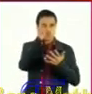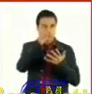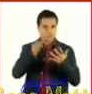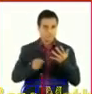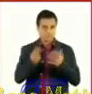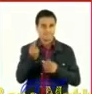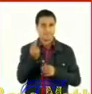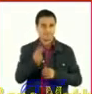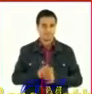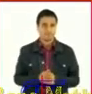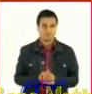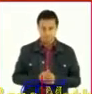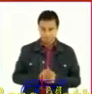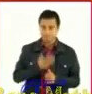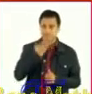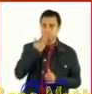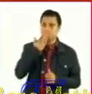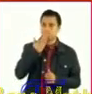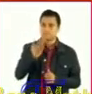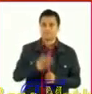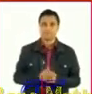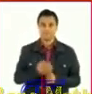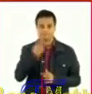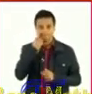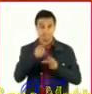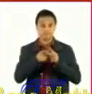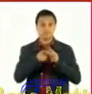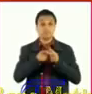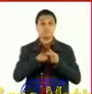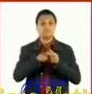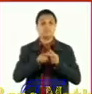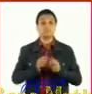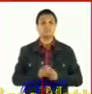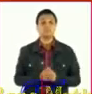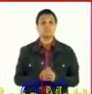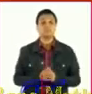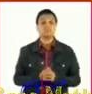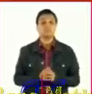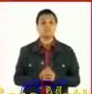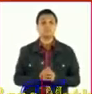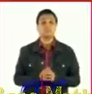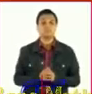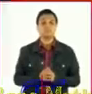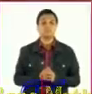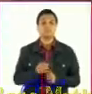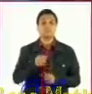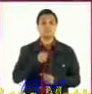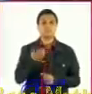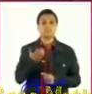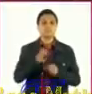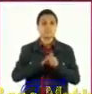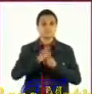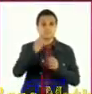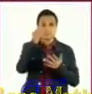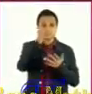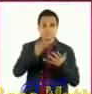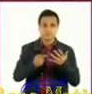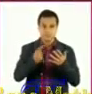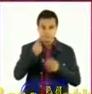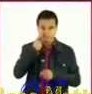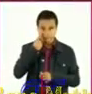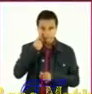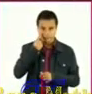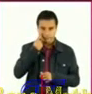requerimos. Me parece muy bien. Comencemos entonces por las acciones o tareas que llevaremos a cabo.